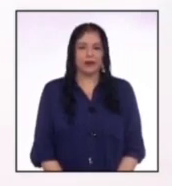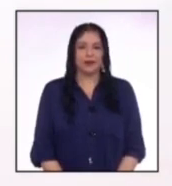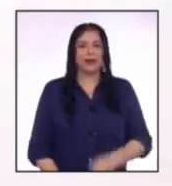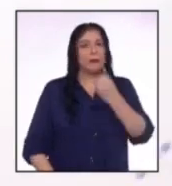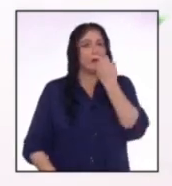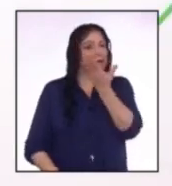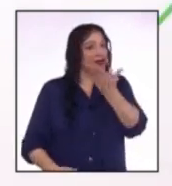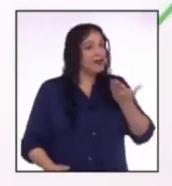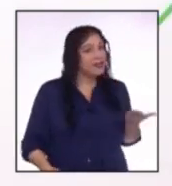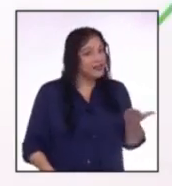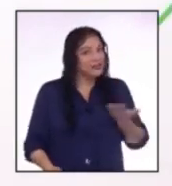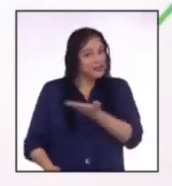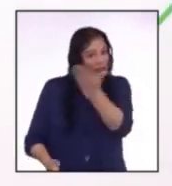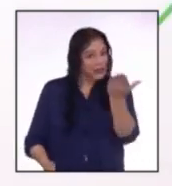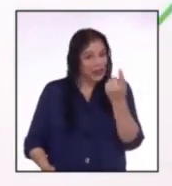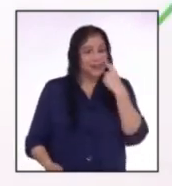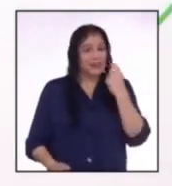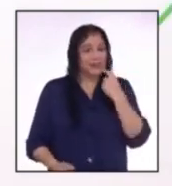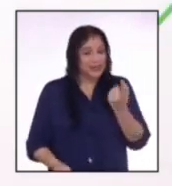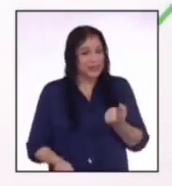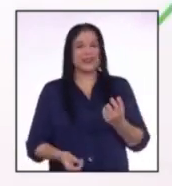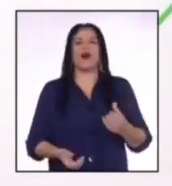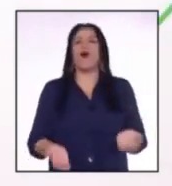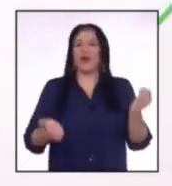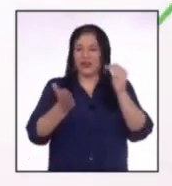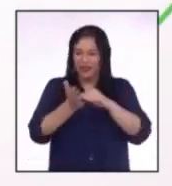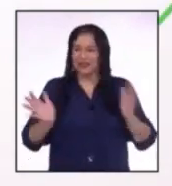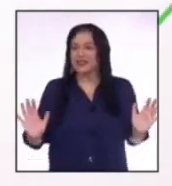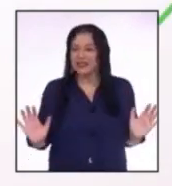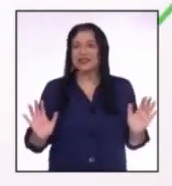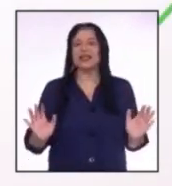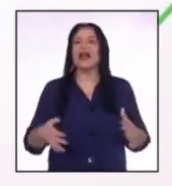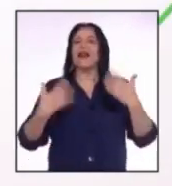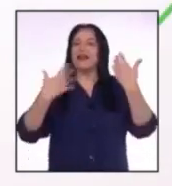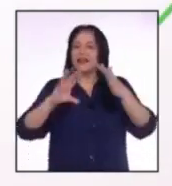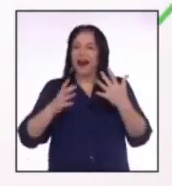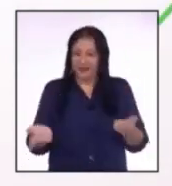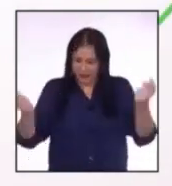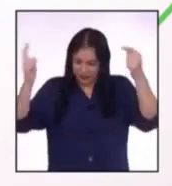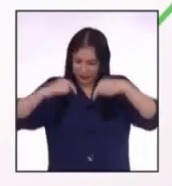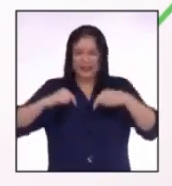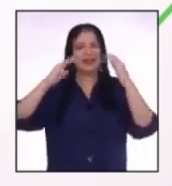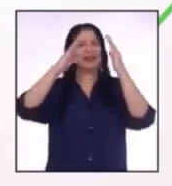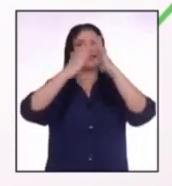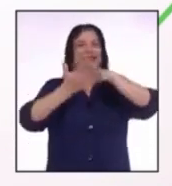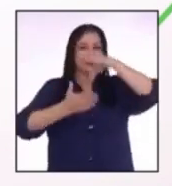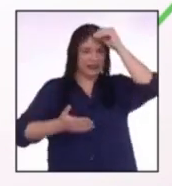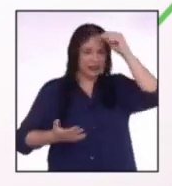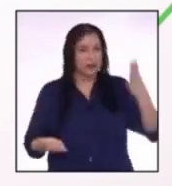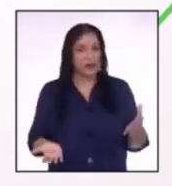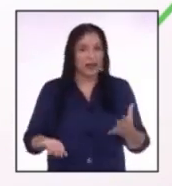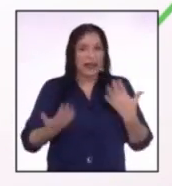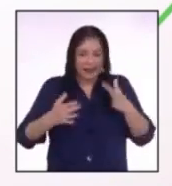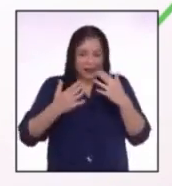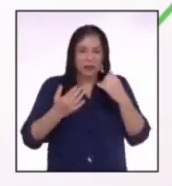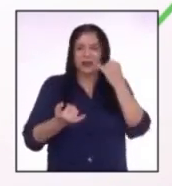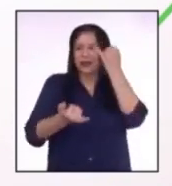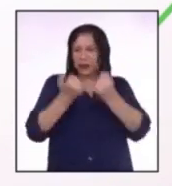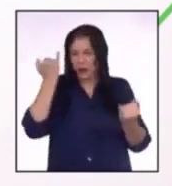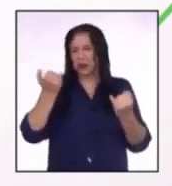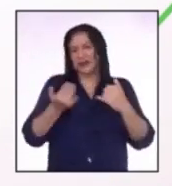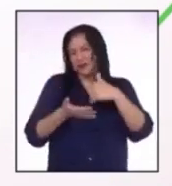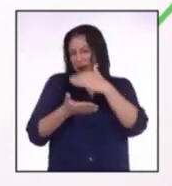bienvenidas y bienvenidos de vuelta chicas y chicos ya estamos aquí en aprende casa estamos entrando ya al